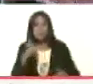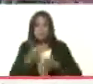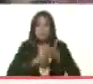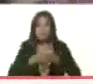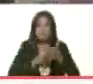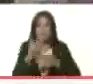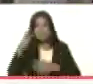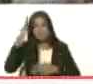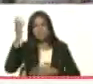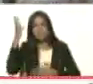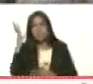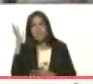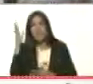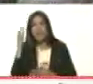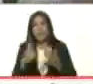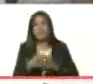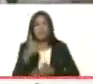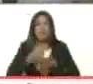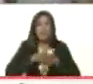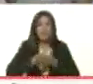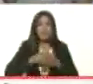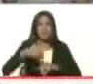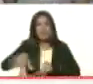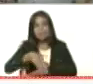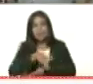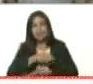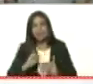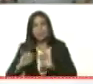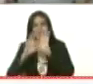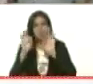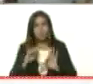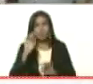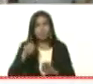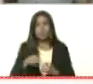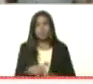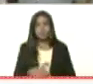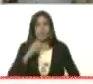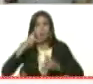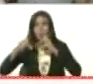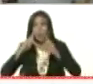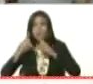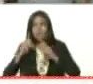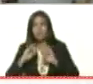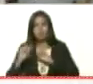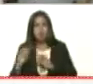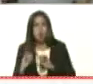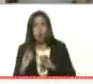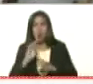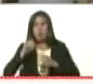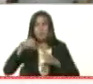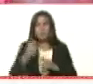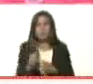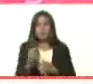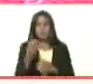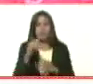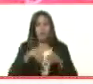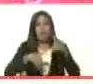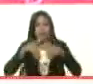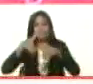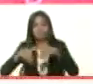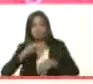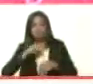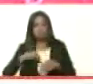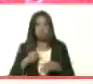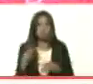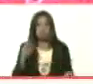de ideas, la batalla de calle. Y en lo político, las próximas elecciones le vamos